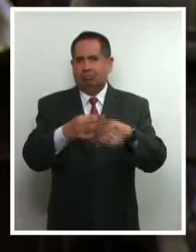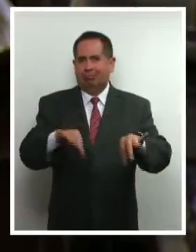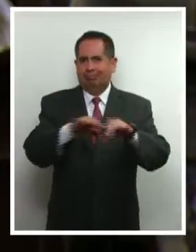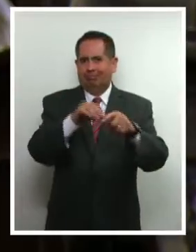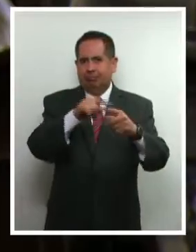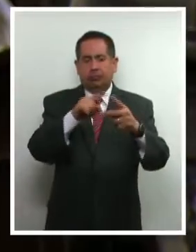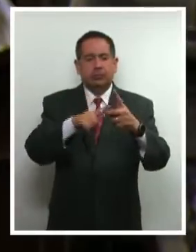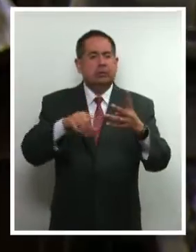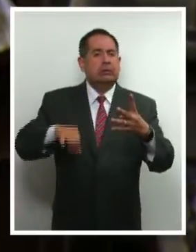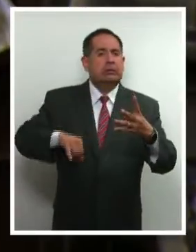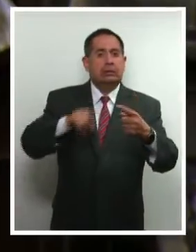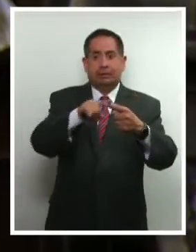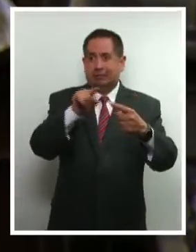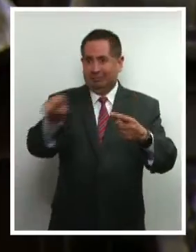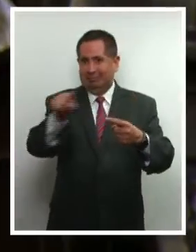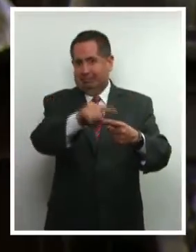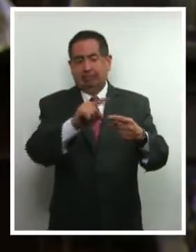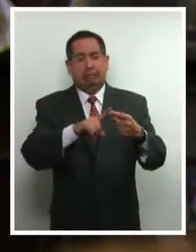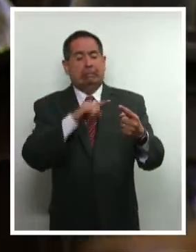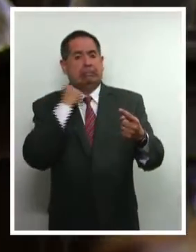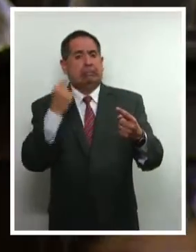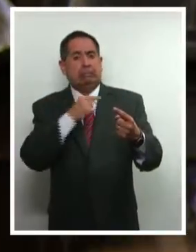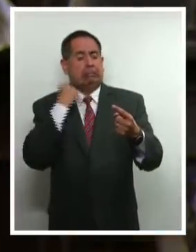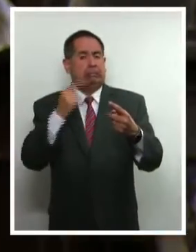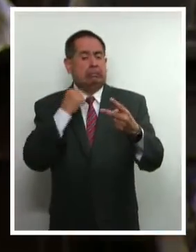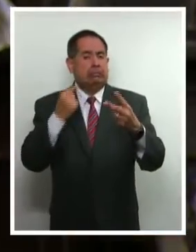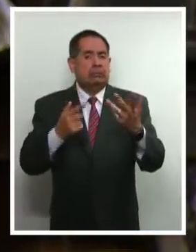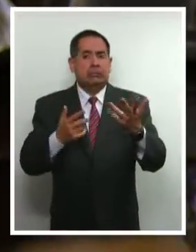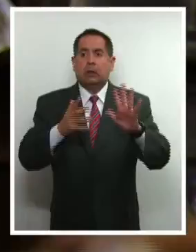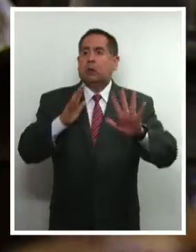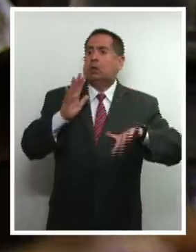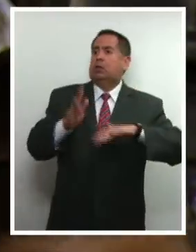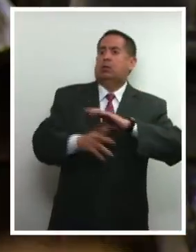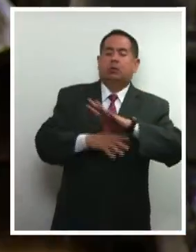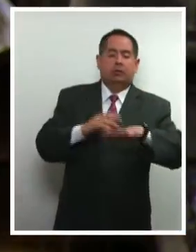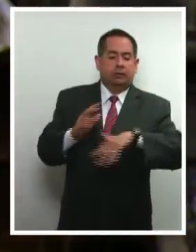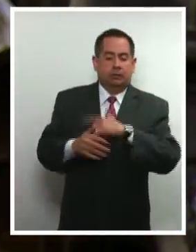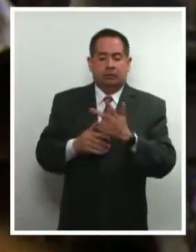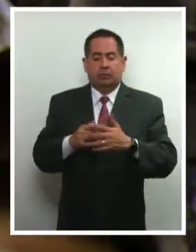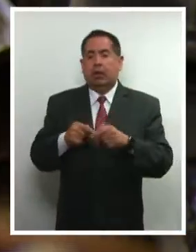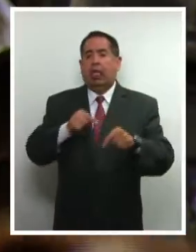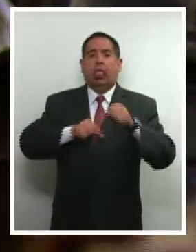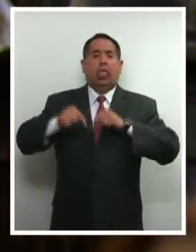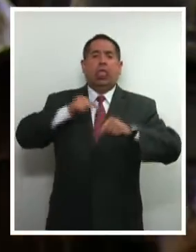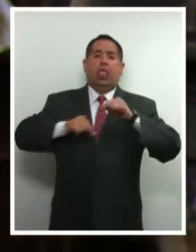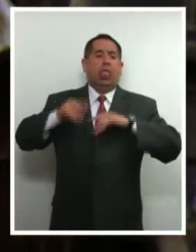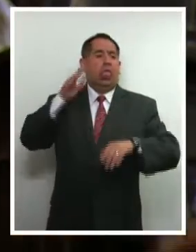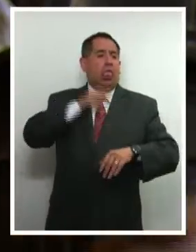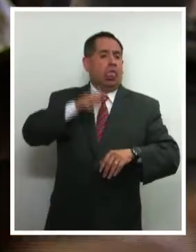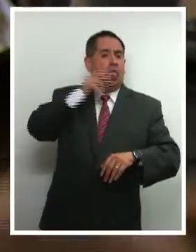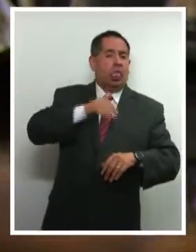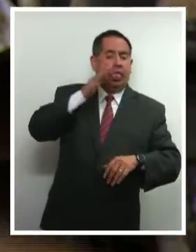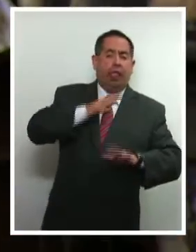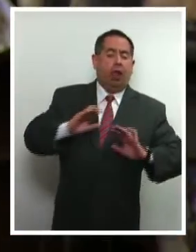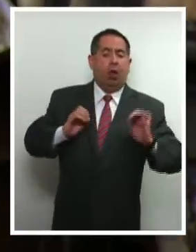que les interesaban por diversas cuestiones, están dando marcha atrás y